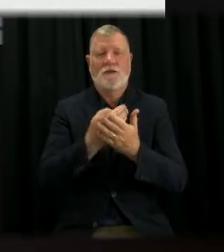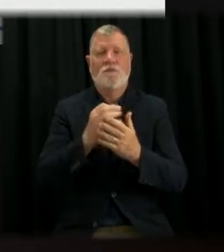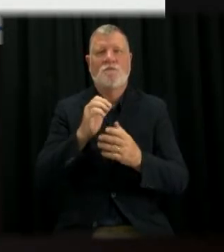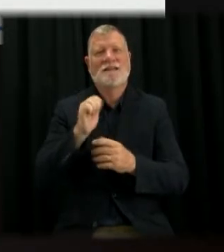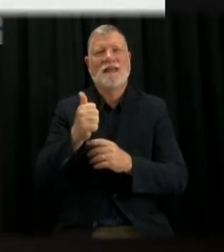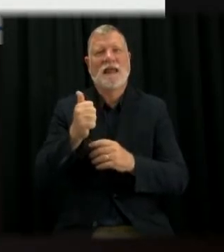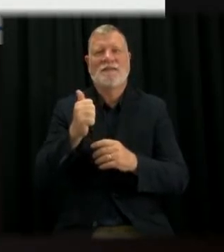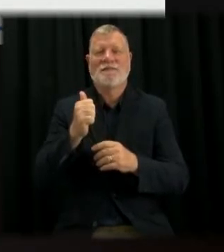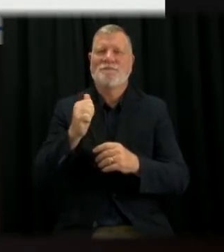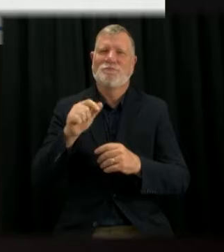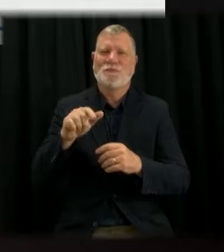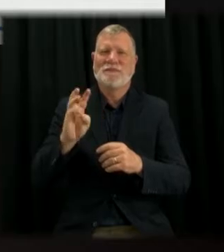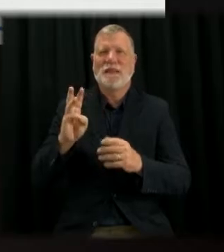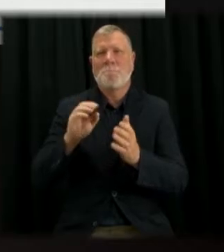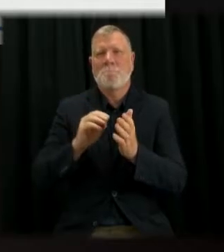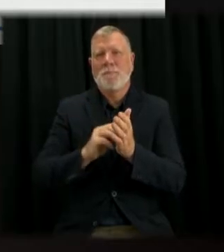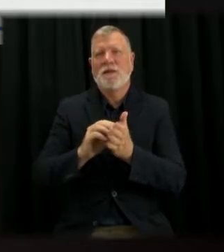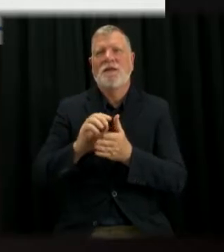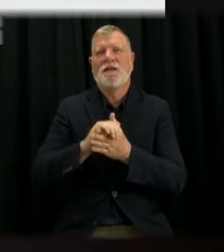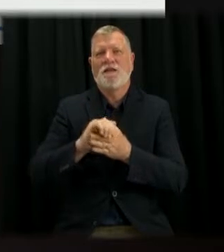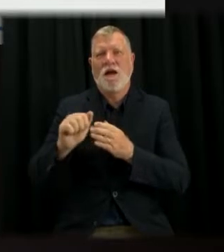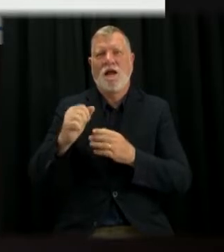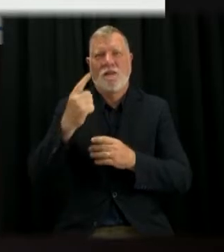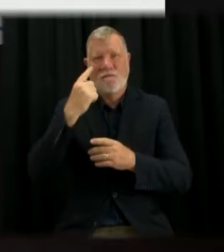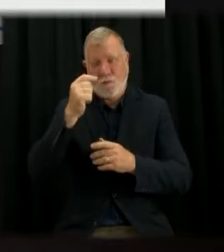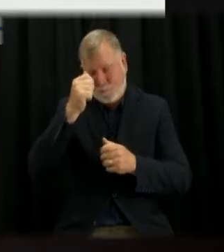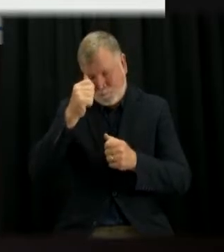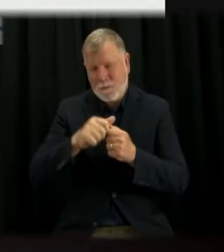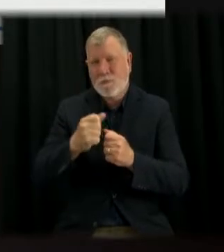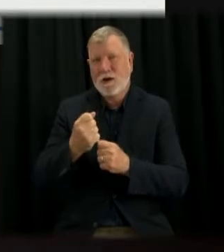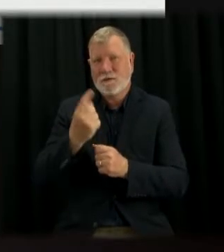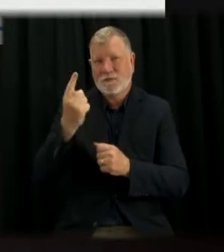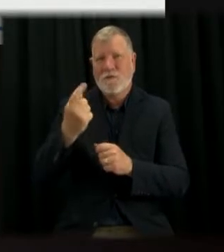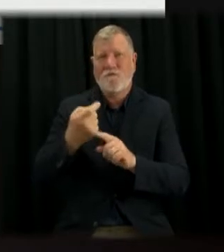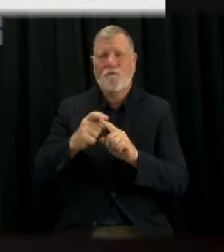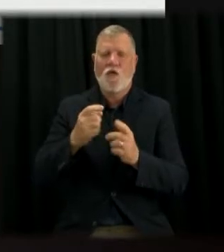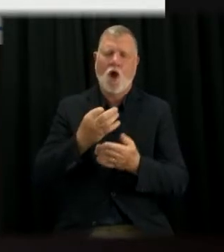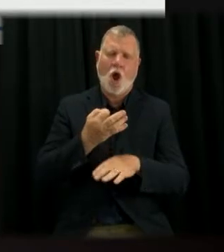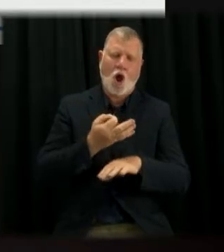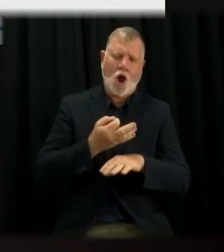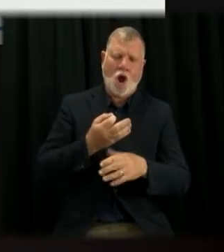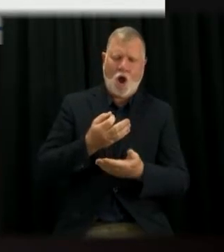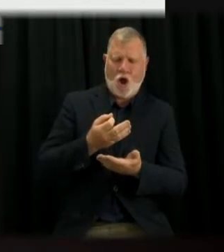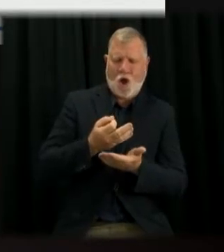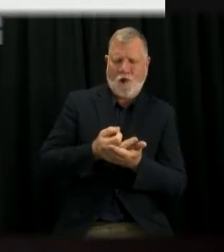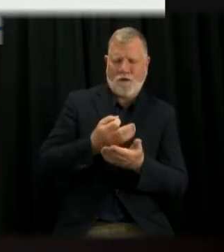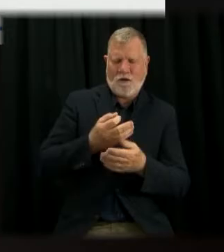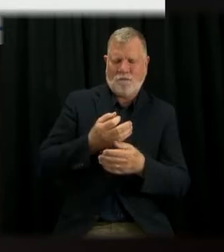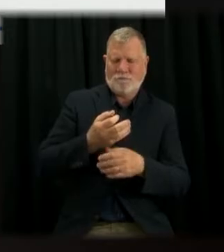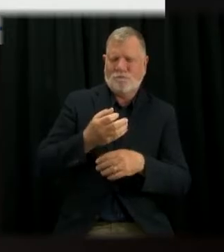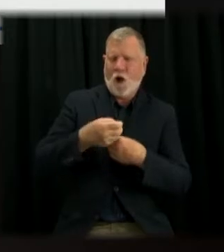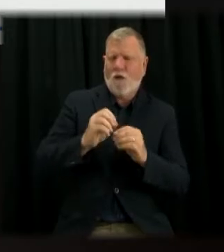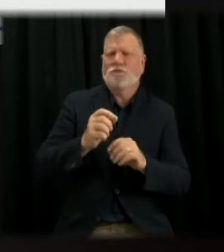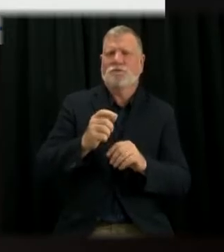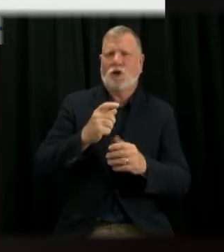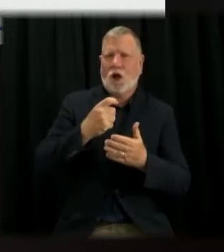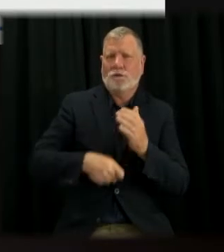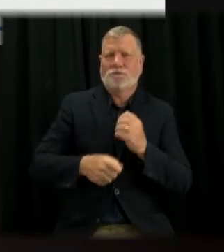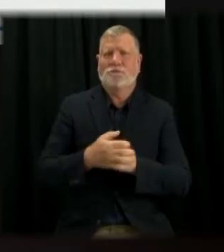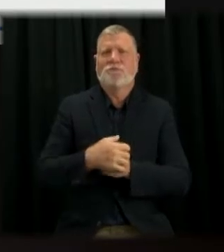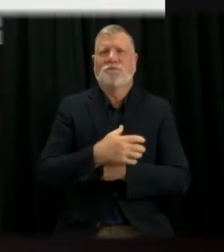Autoriza fondos para 10.6 millones para un memorando de entendimiento para los ahorros de